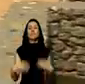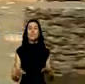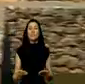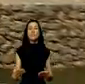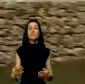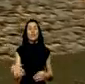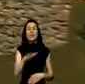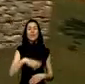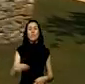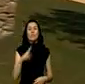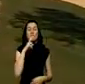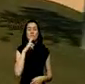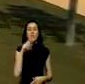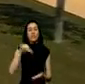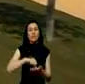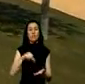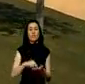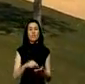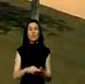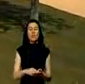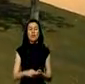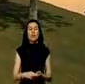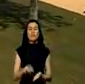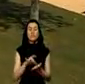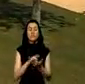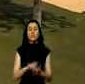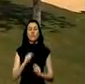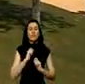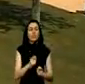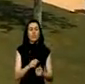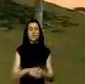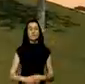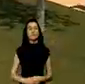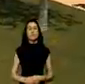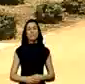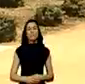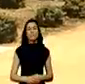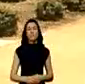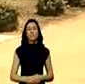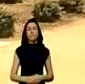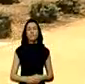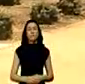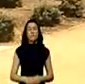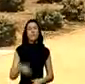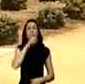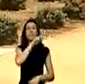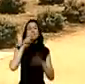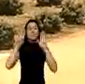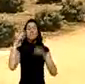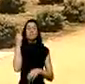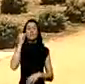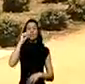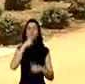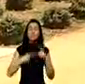mantenimiento de zonas verdes de la ciudad, un servicio que ya viene prestando en estos momentos y que ejecutará, esta vez, por 17 millones y medio de euros,